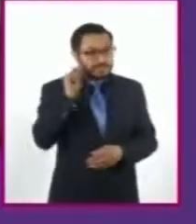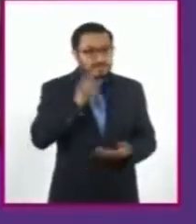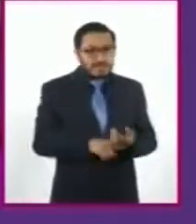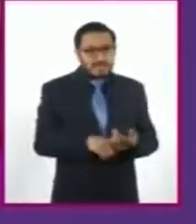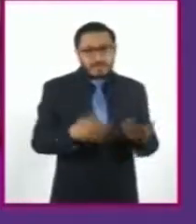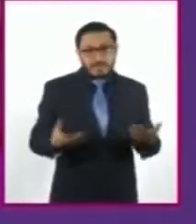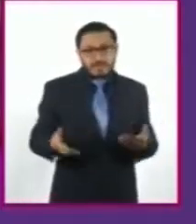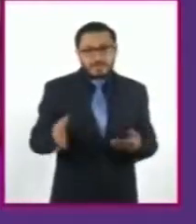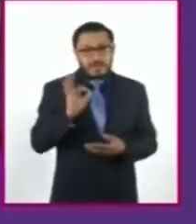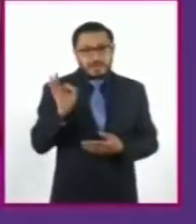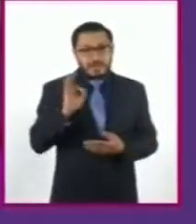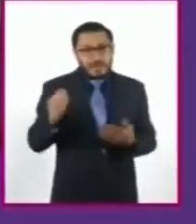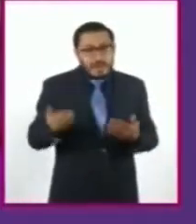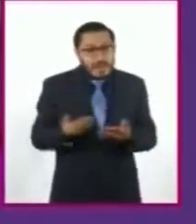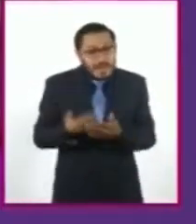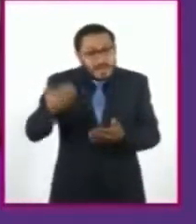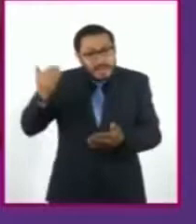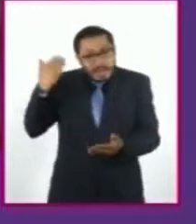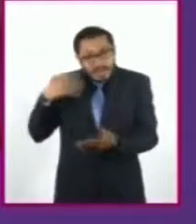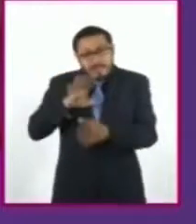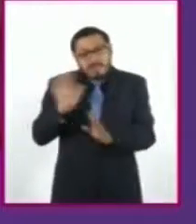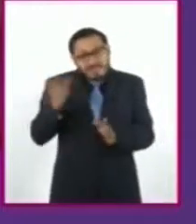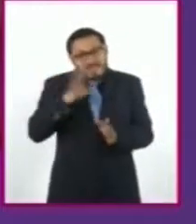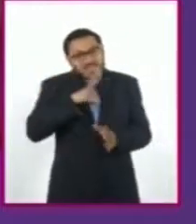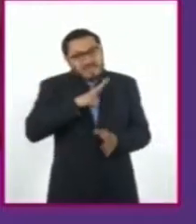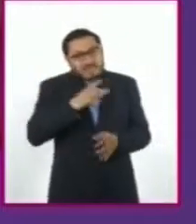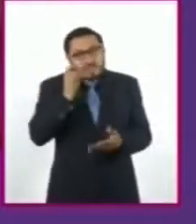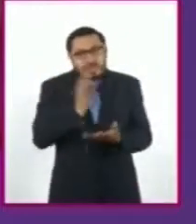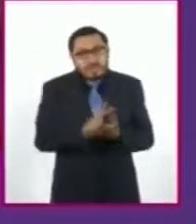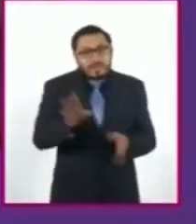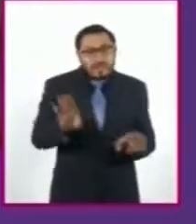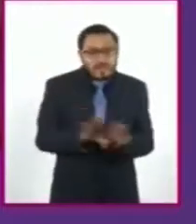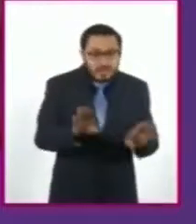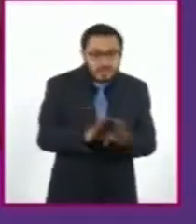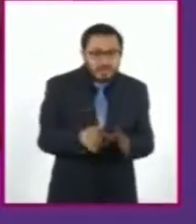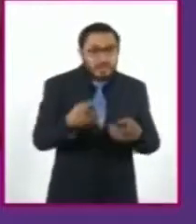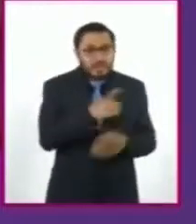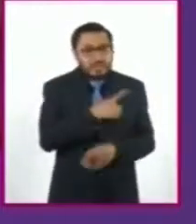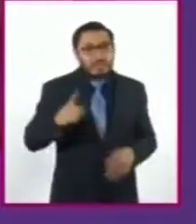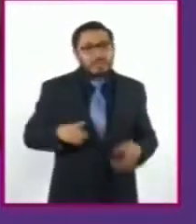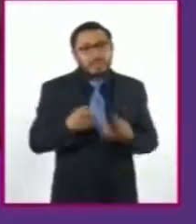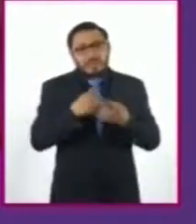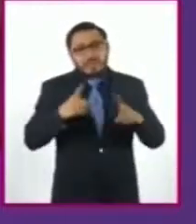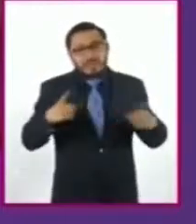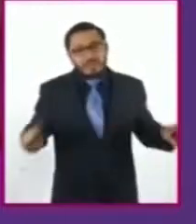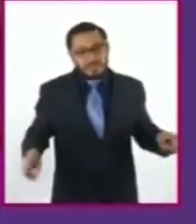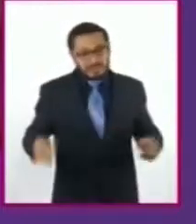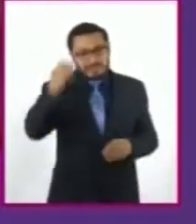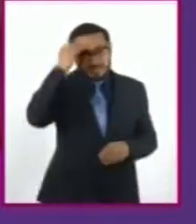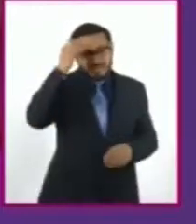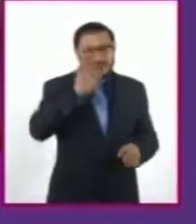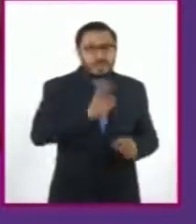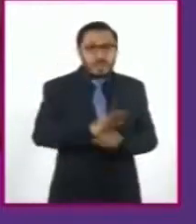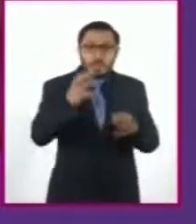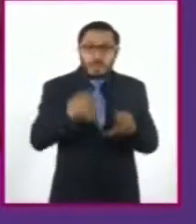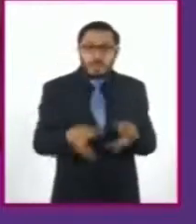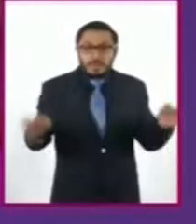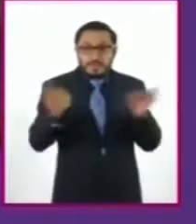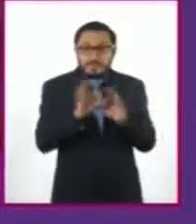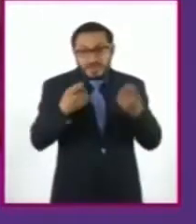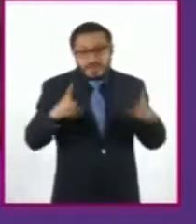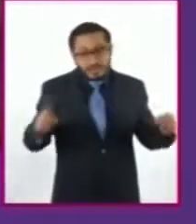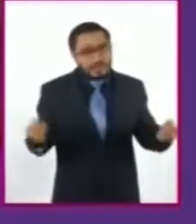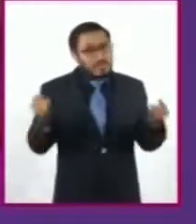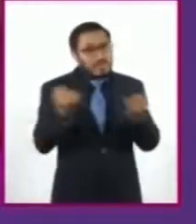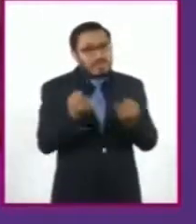tenido desde hace tiempo y que es solo cuestión de dedicarnos a desarrollarlas para conocer su verdadero potencial. Aquí también entra lo que es